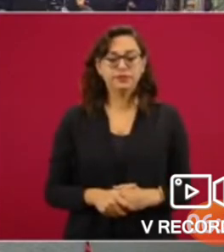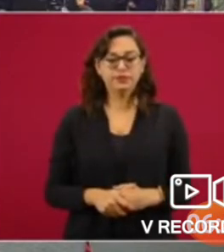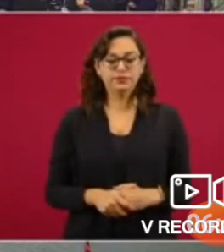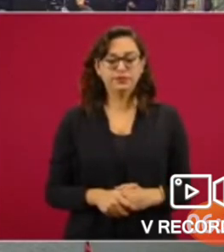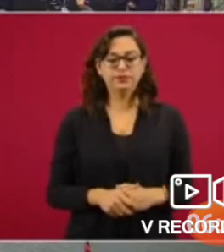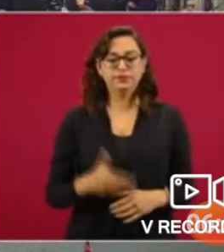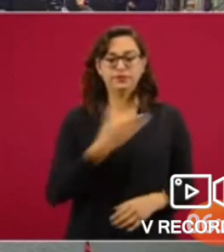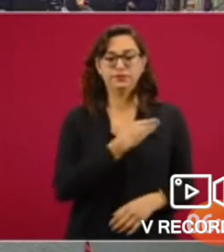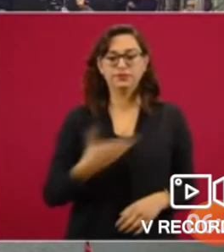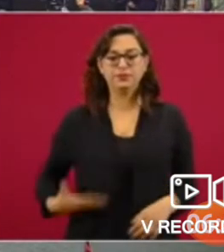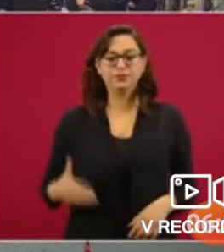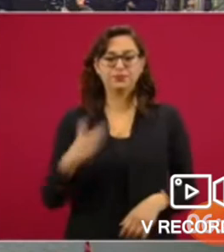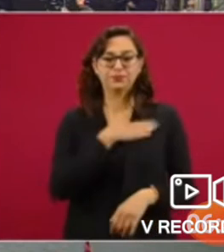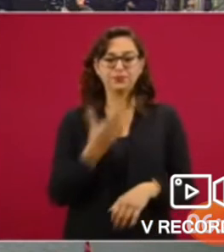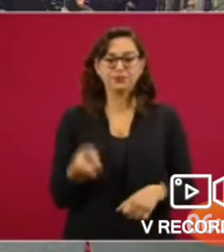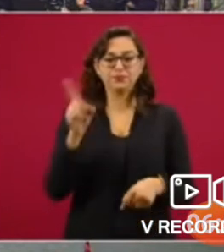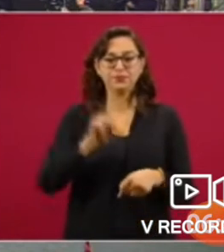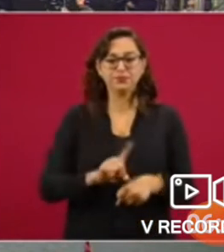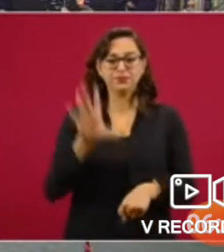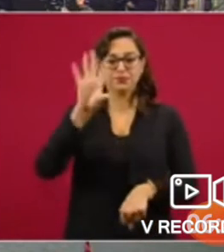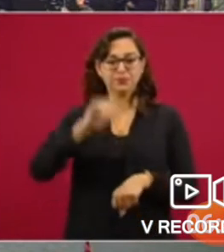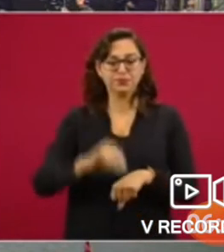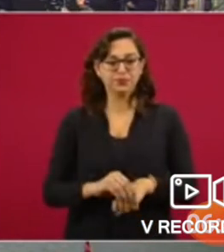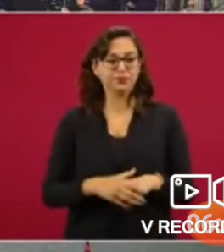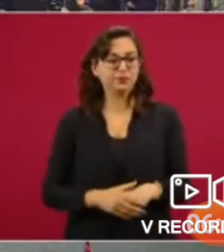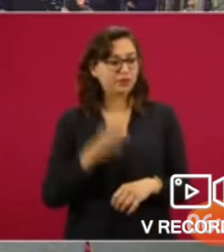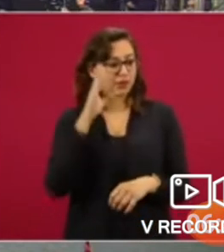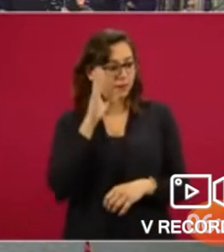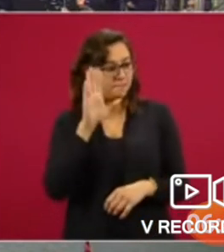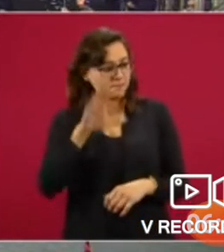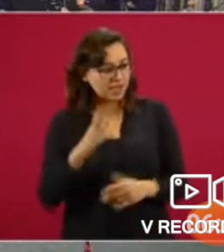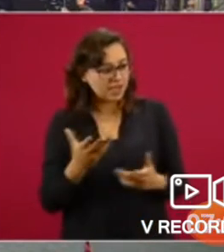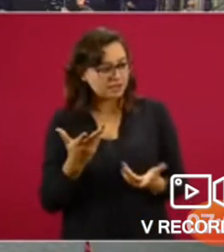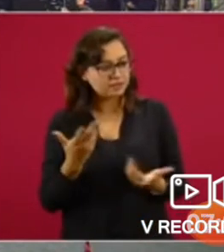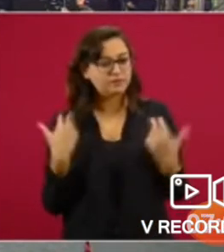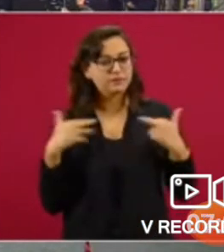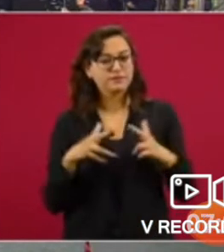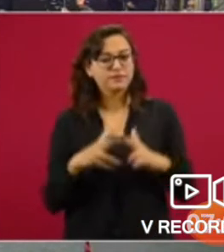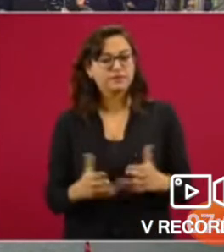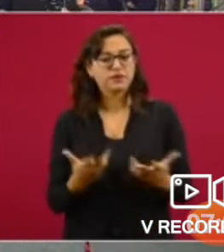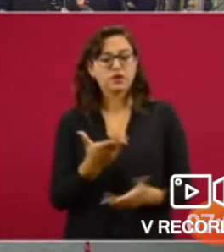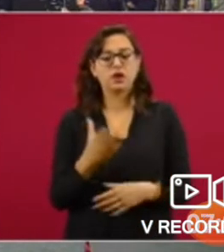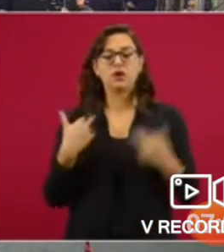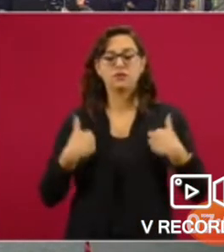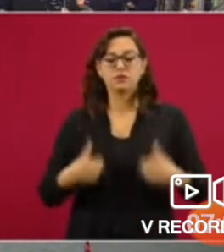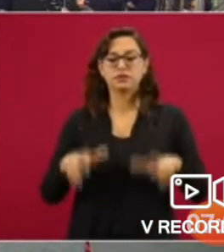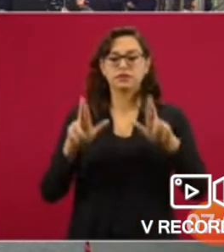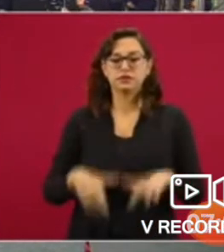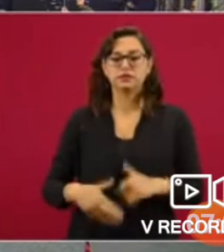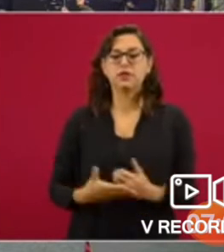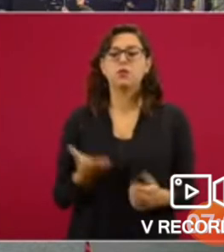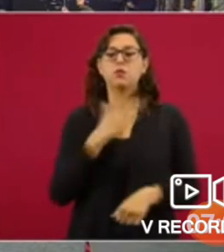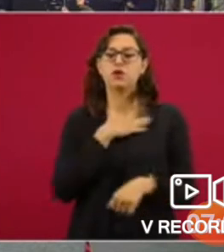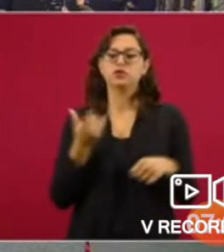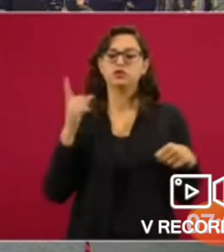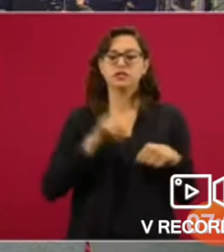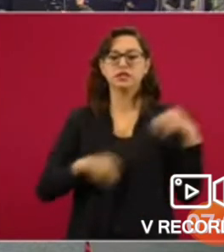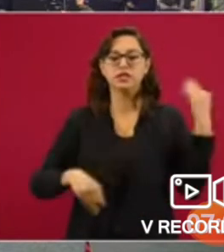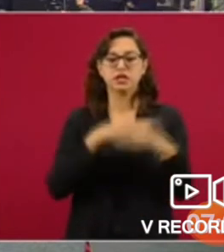Presidente, muy buenos días, con su permiso. Maestro, canciller, muy buenos días. Muy buenos días tengan todas y todos